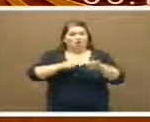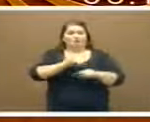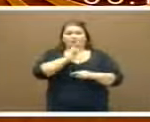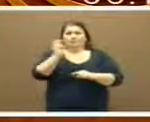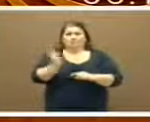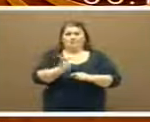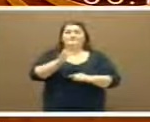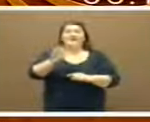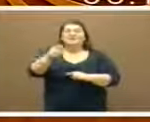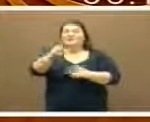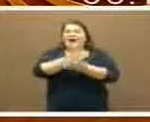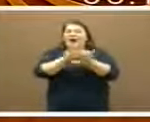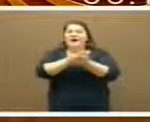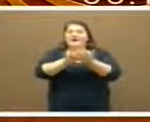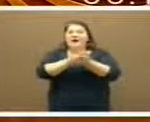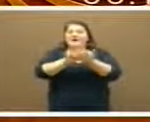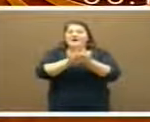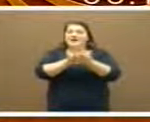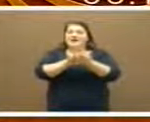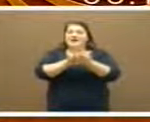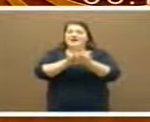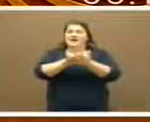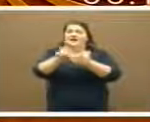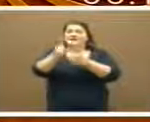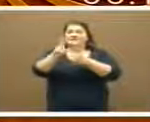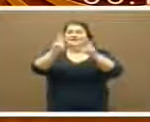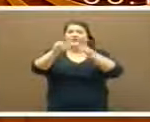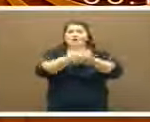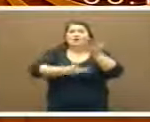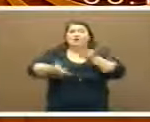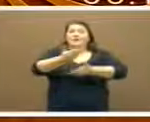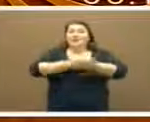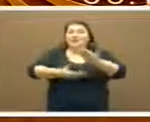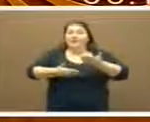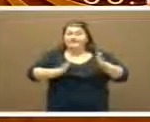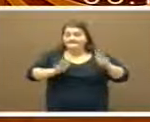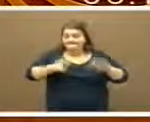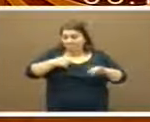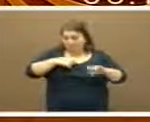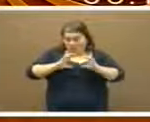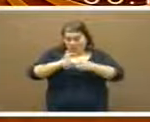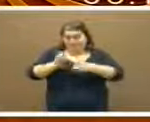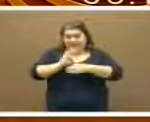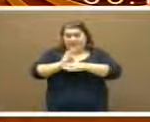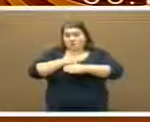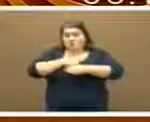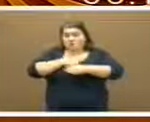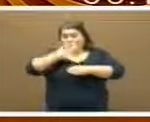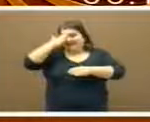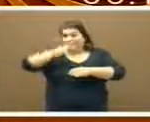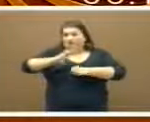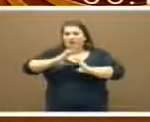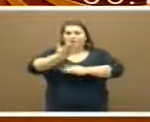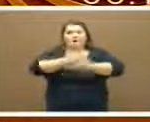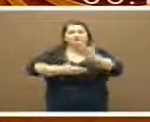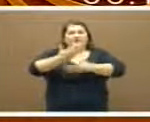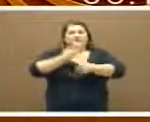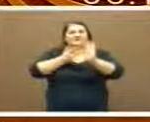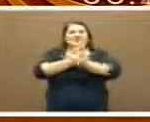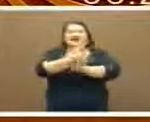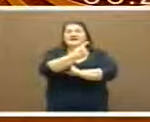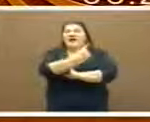una referencia a un término mucho más extensivo refiriéndose a colaboradores, entendiendo desde el Grupo Parlamentario que en ese término colaboradores estarían incluidos todos